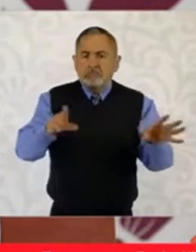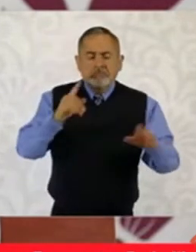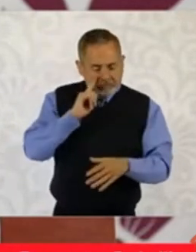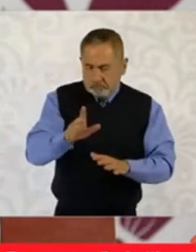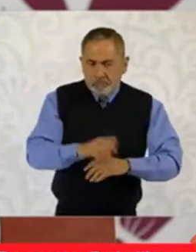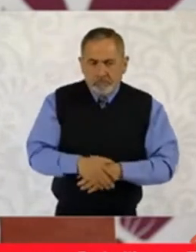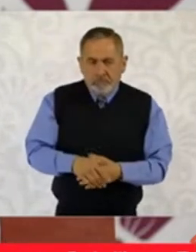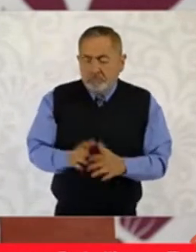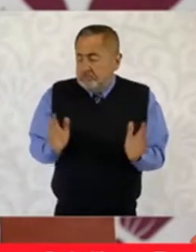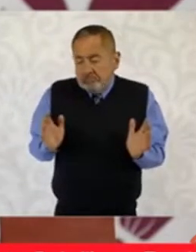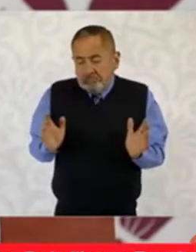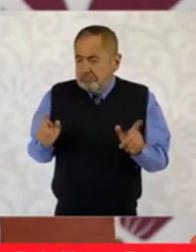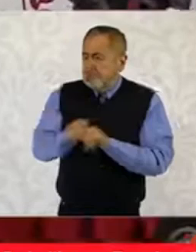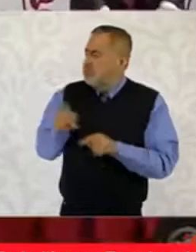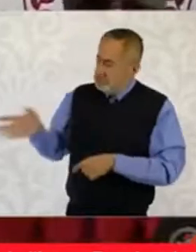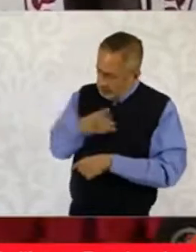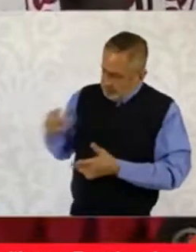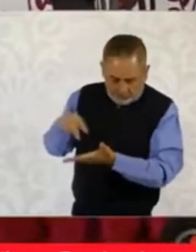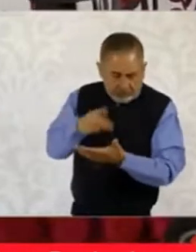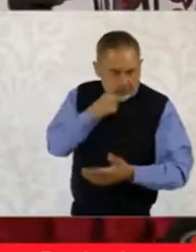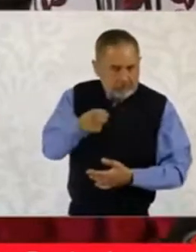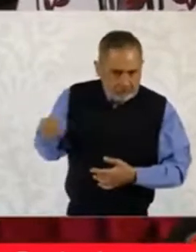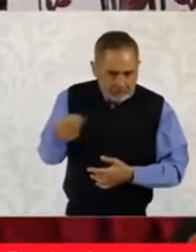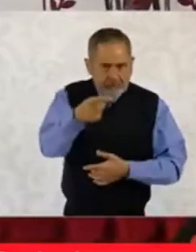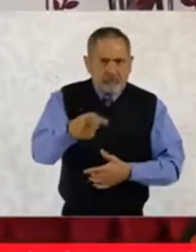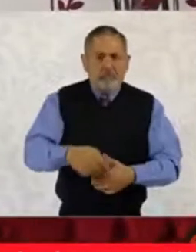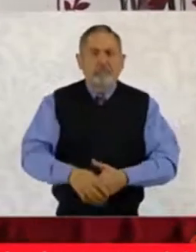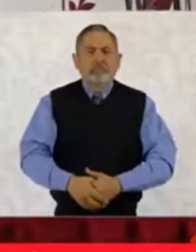Entonces, lo que sabemos hasta ahora, Omar.